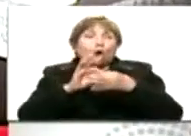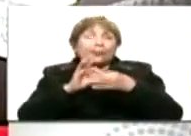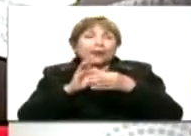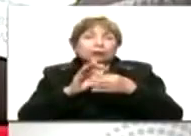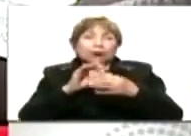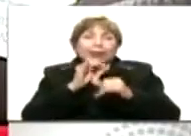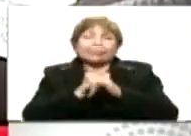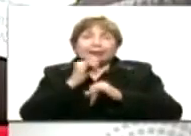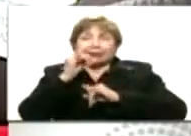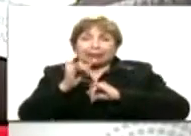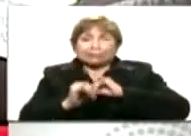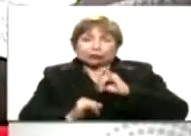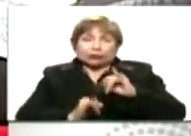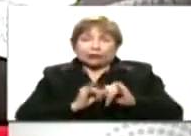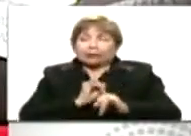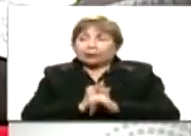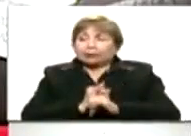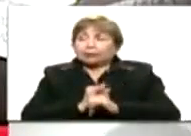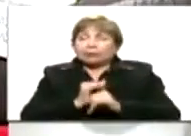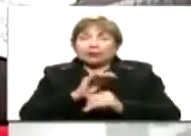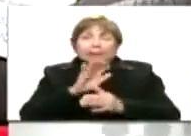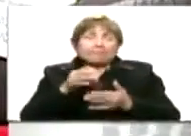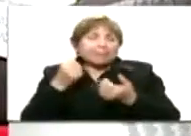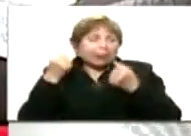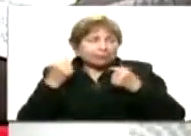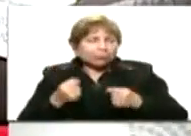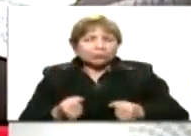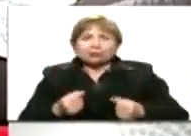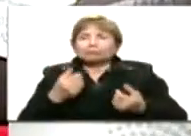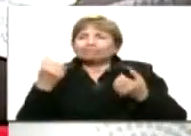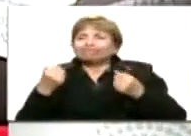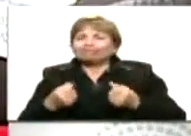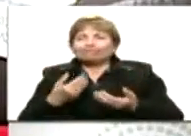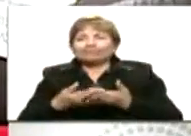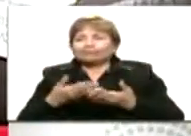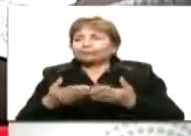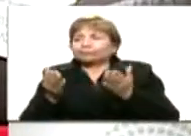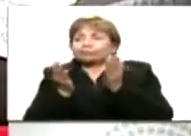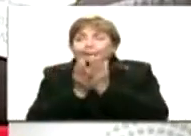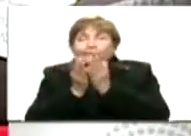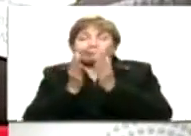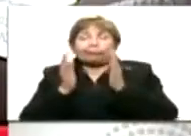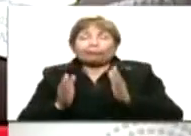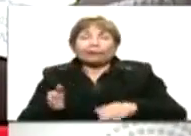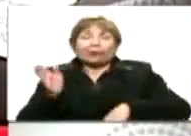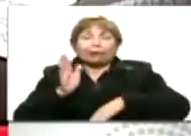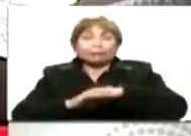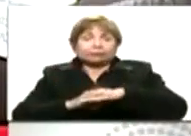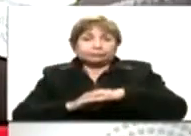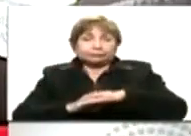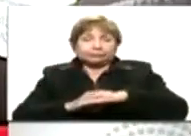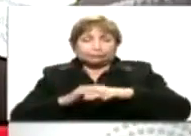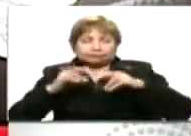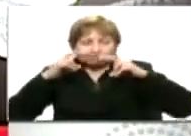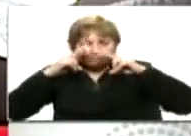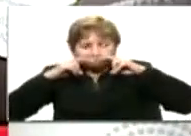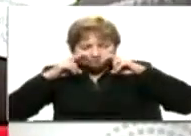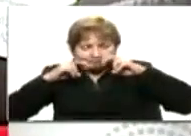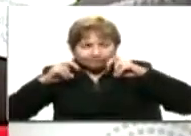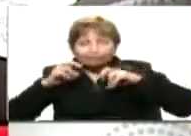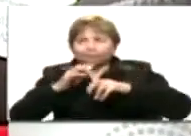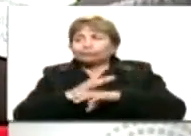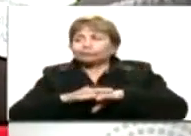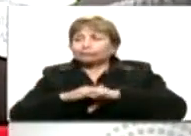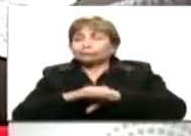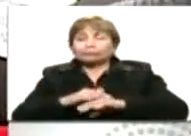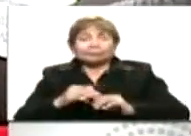cooperación internacional para potenciar las facultades y las escuelas sobre la investigación.